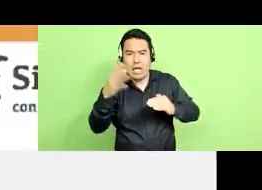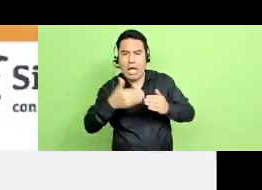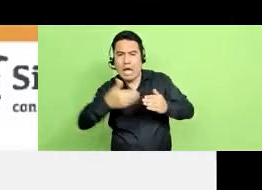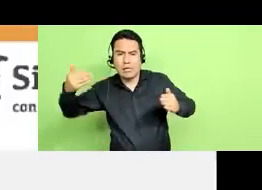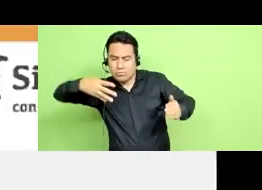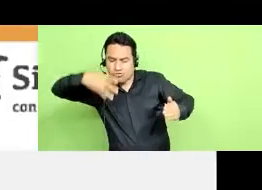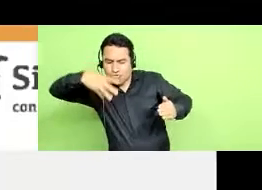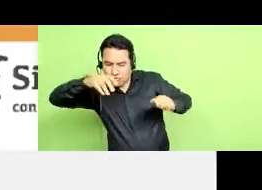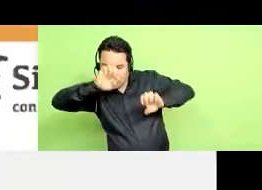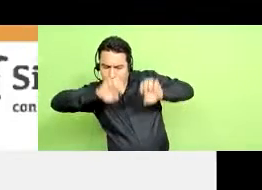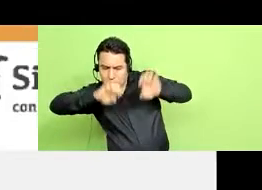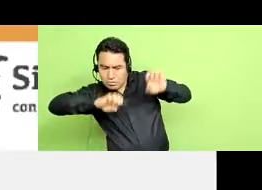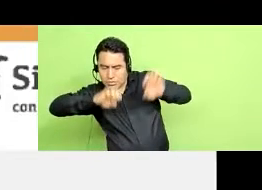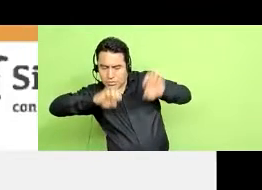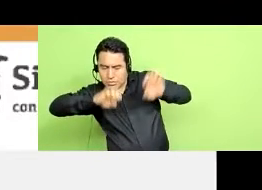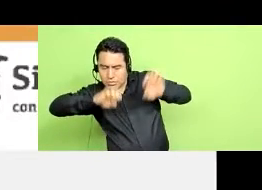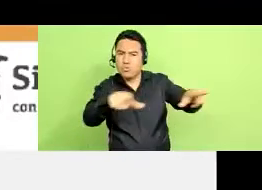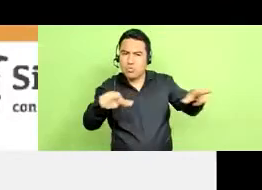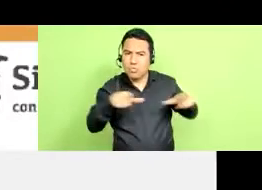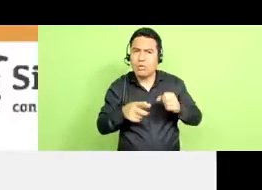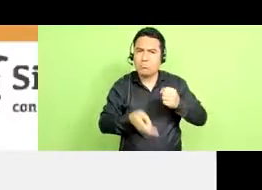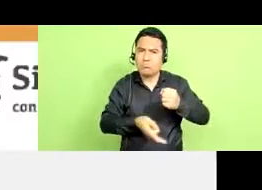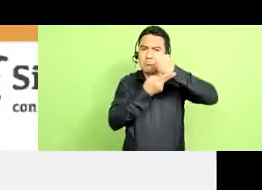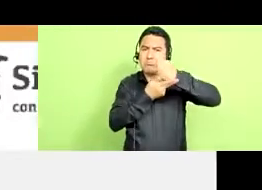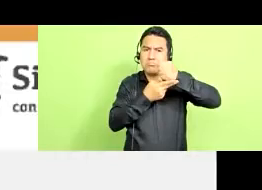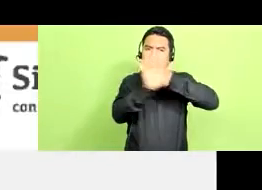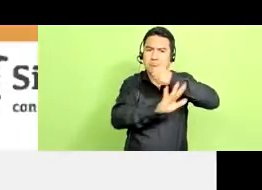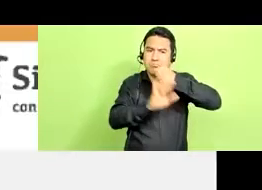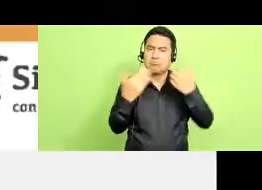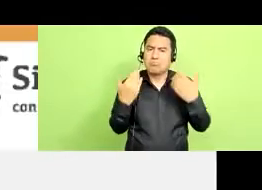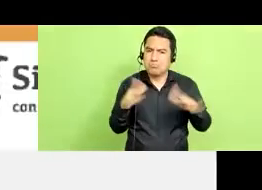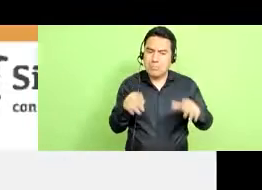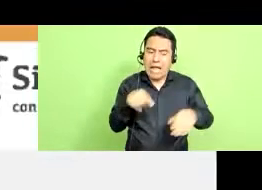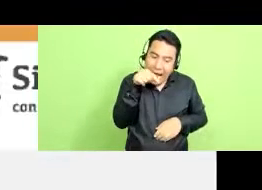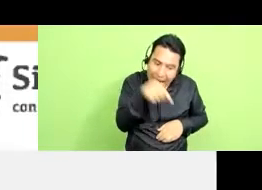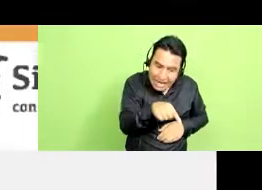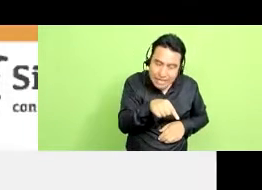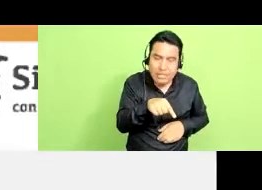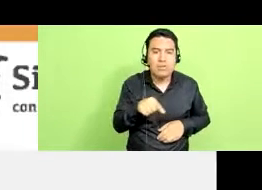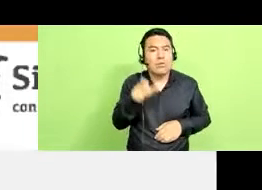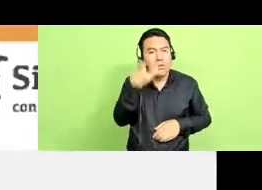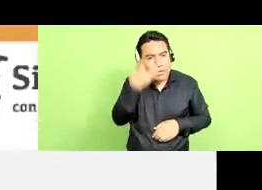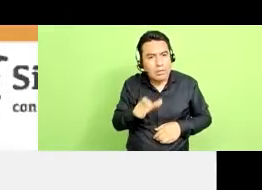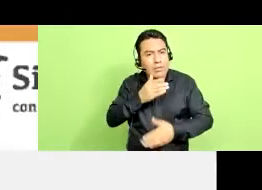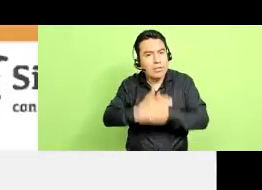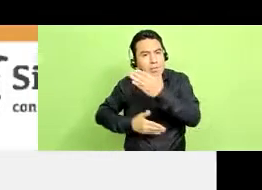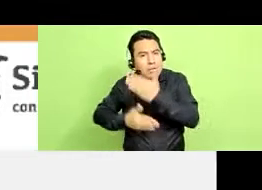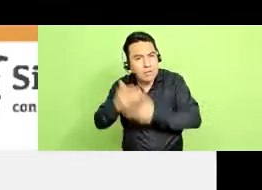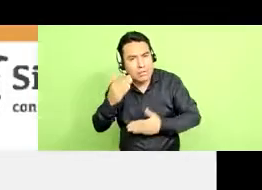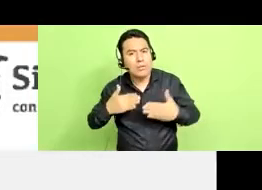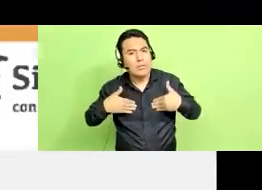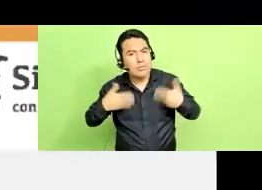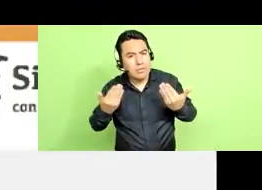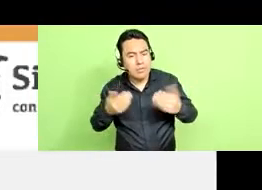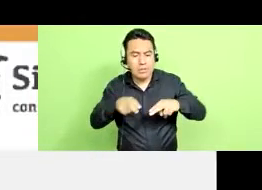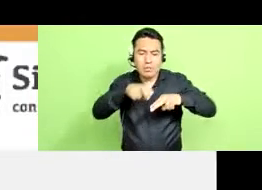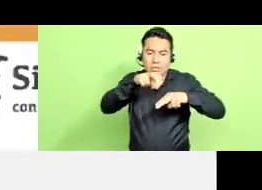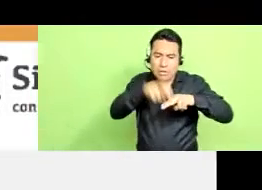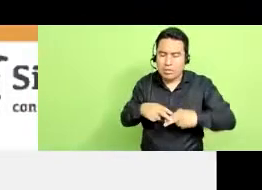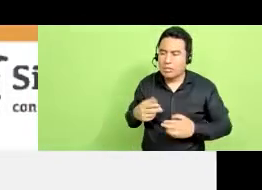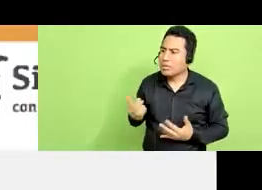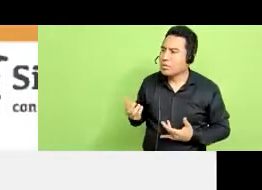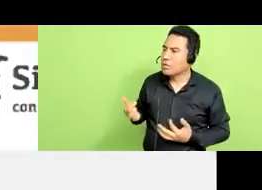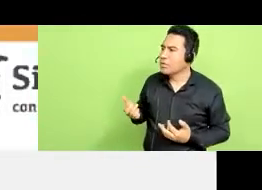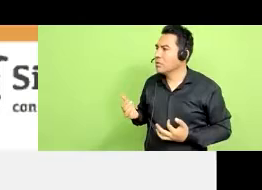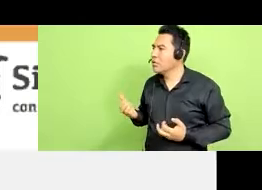una zona estructuralmente seguro entonces este área refugio le va a permitir a las personas de esperar de manera segura a